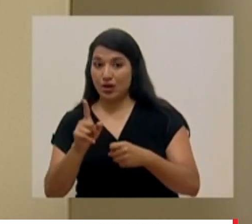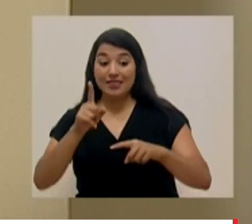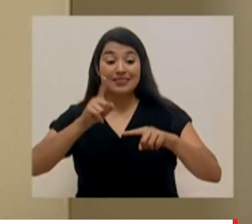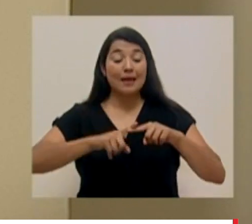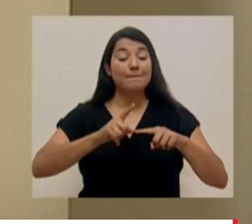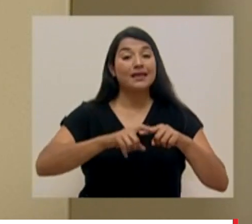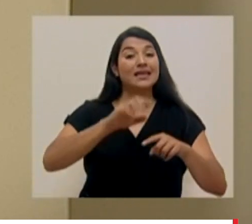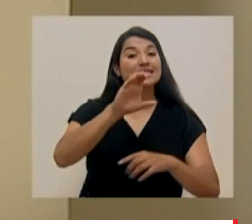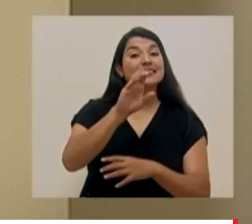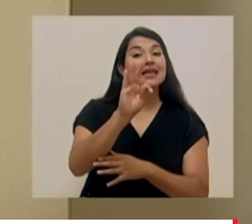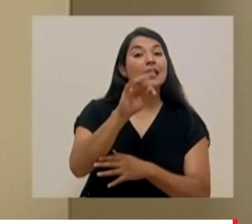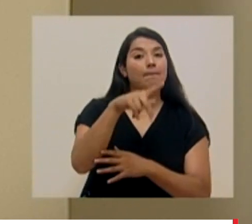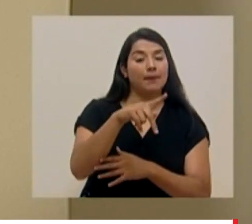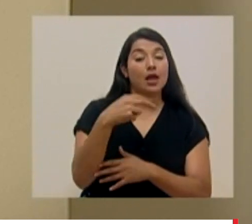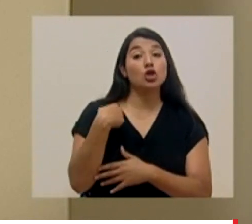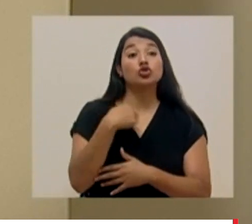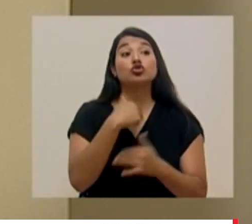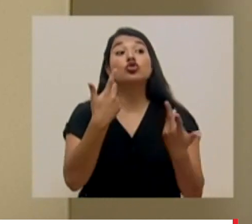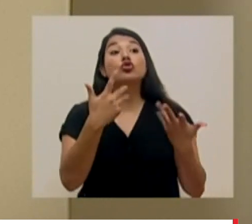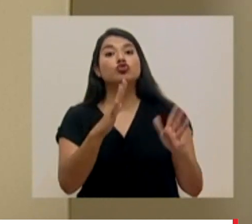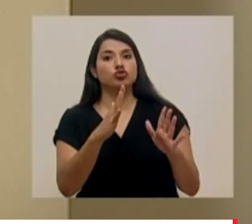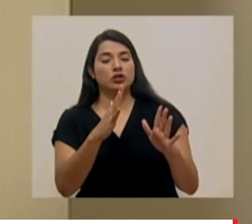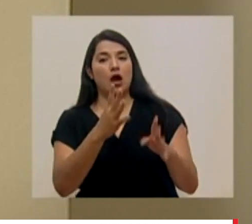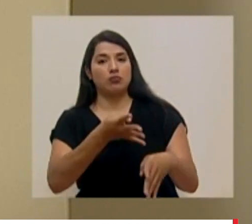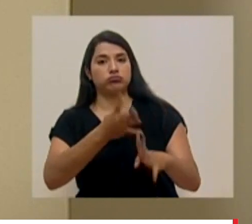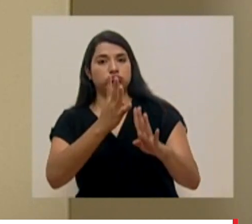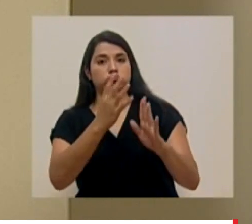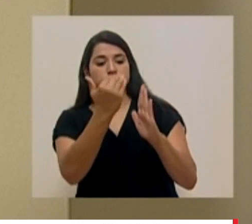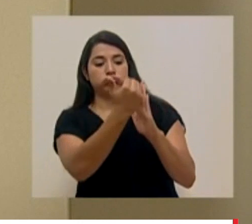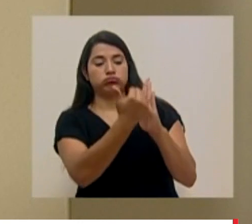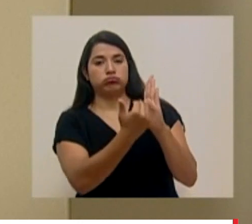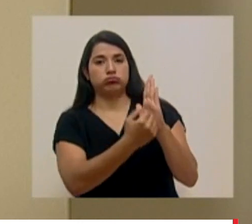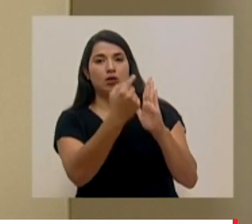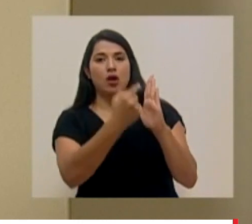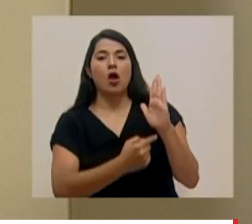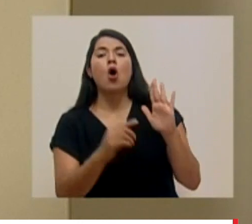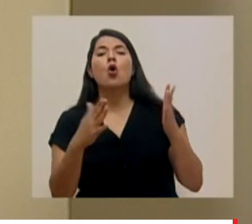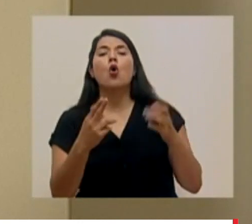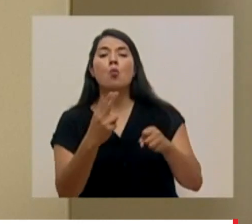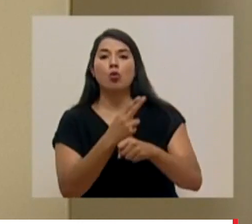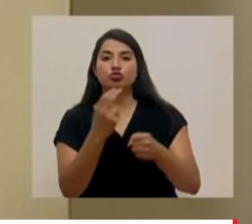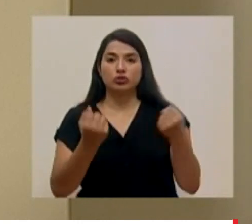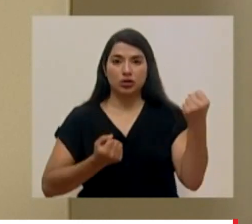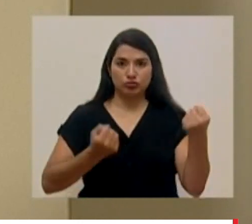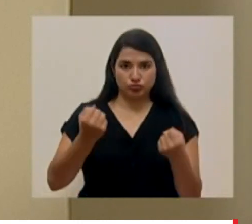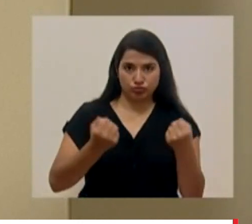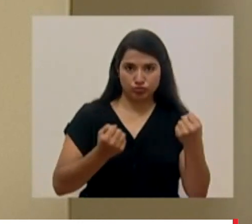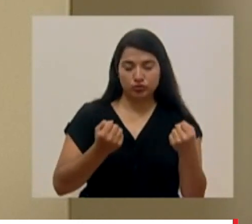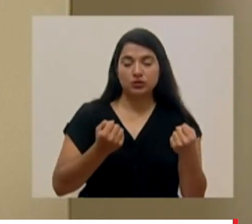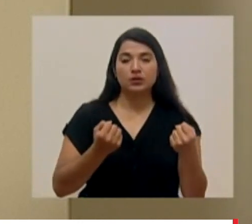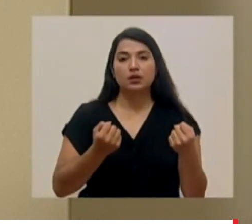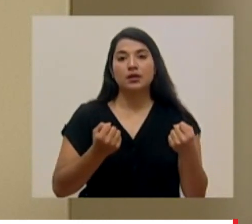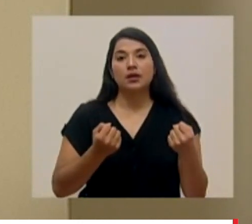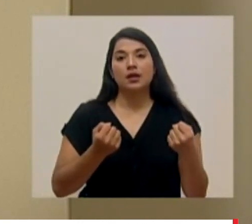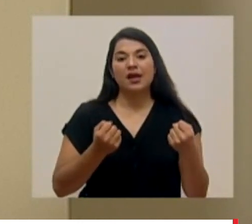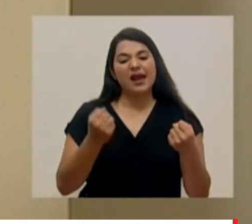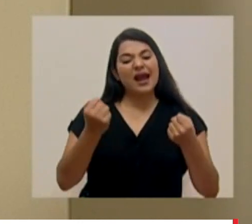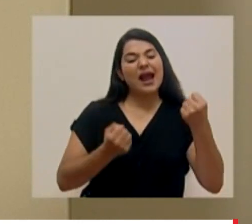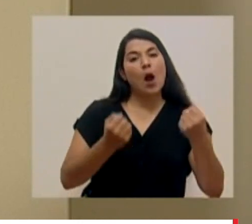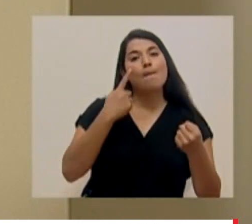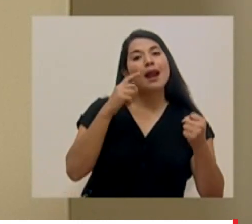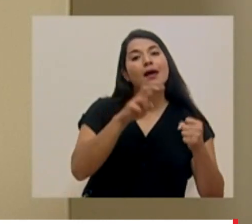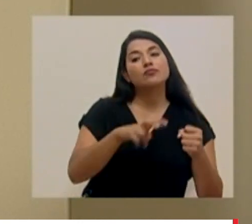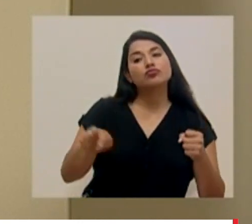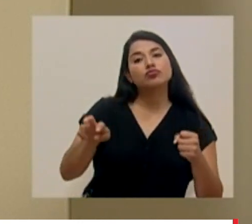publicamos unas guías para uso de las unidades de transporte para diferentes fines, obviamente por respetando todos los protocolos establecidos. Ya también se